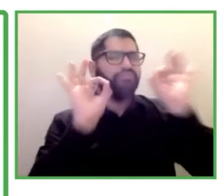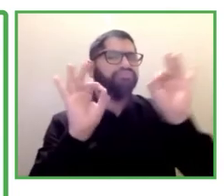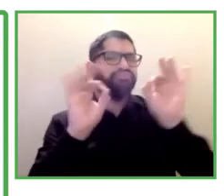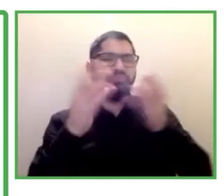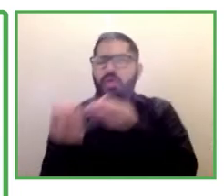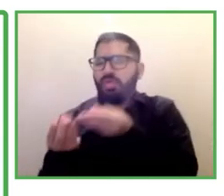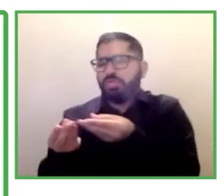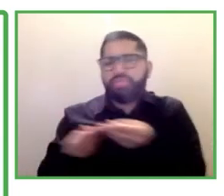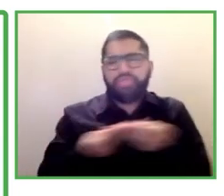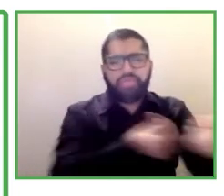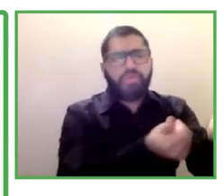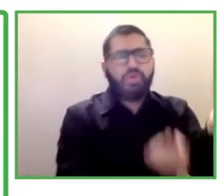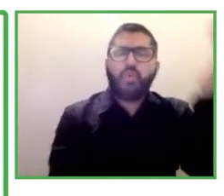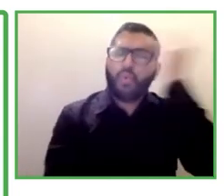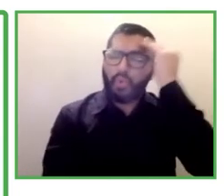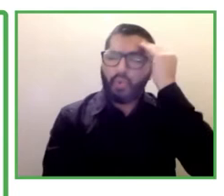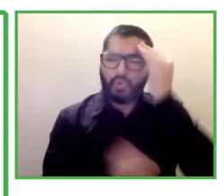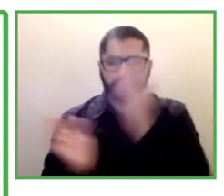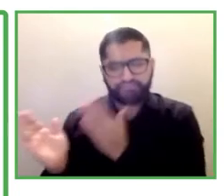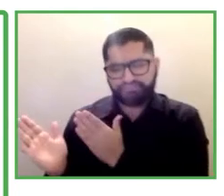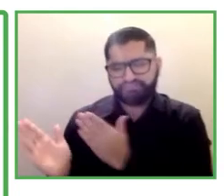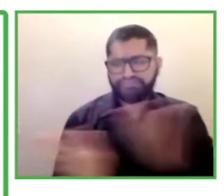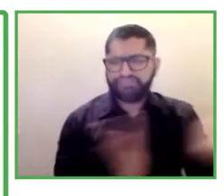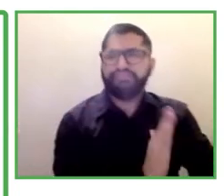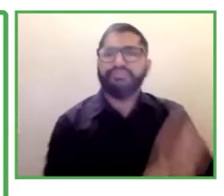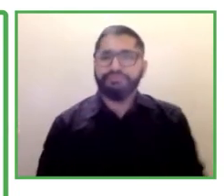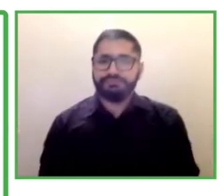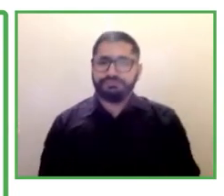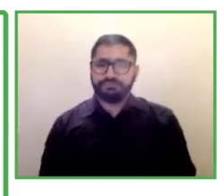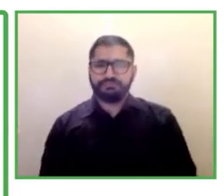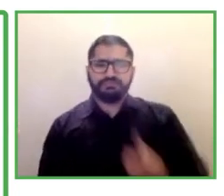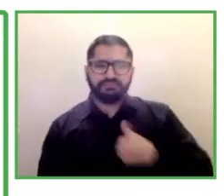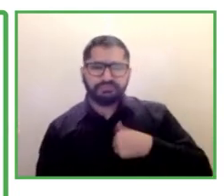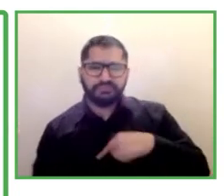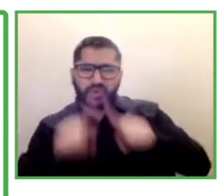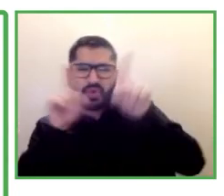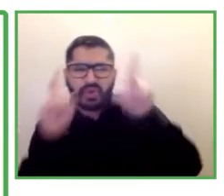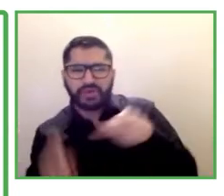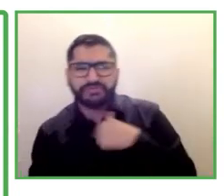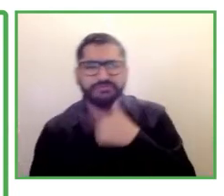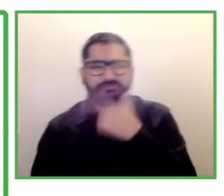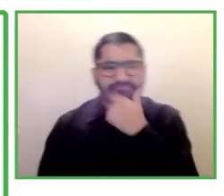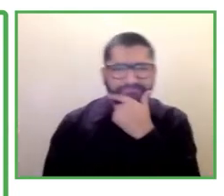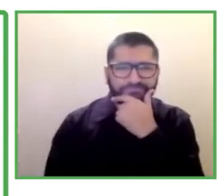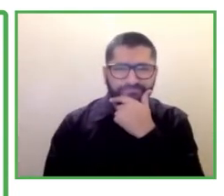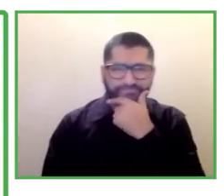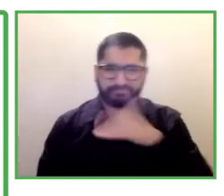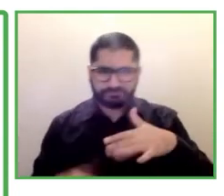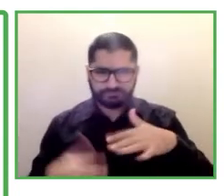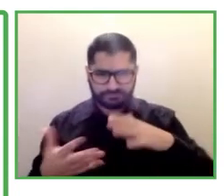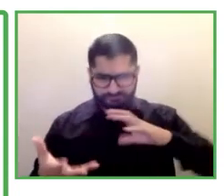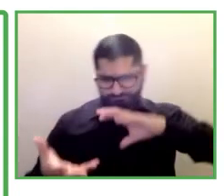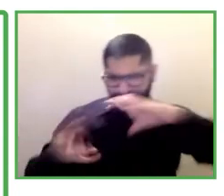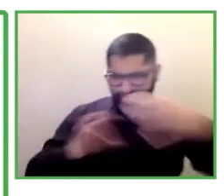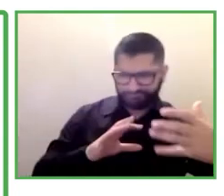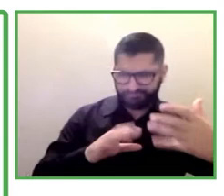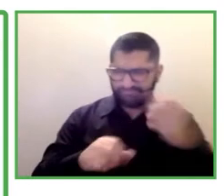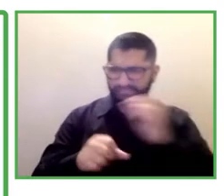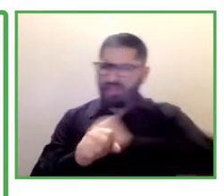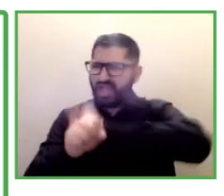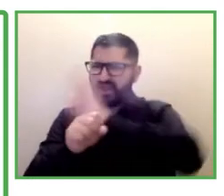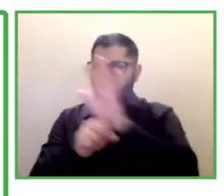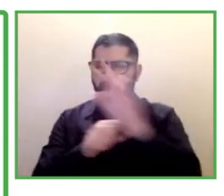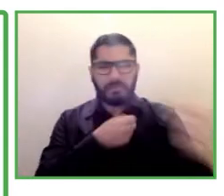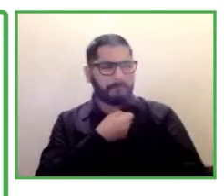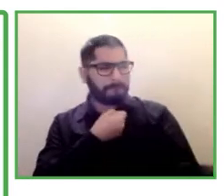En la incertidumbre y en la crisis, por supuesto, nosotros sabíamos que íbamos a estar enfrentando nuevos desafíos, pero estamos contentos también de decir que